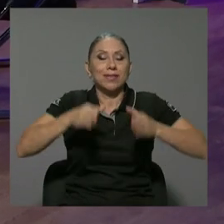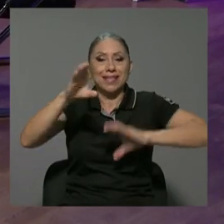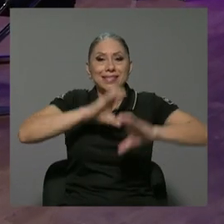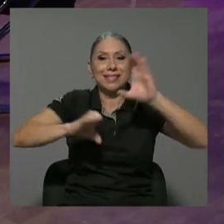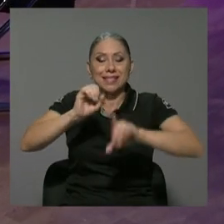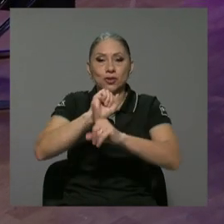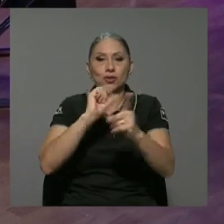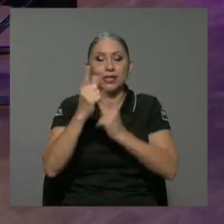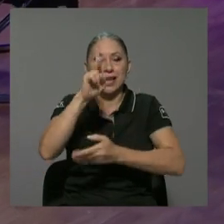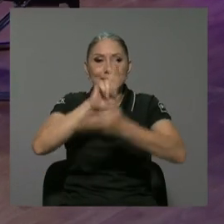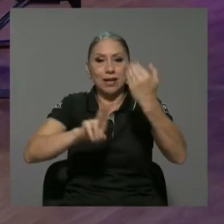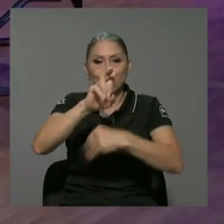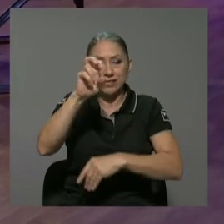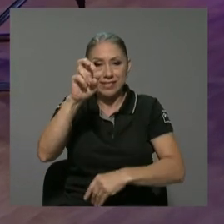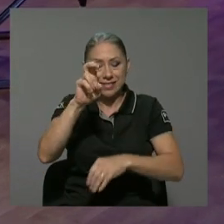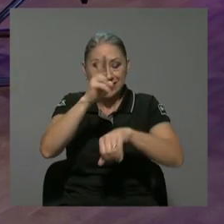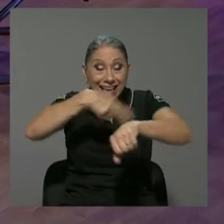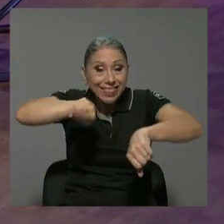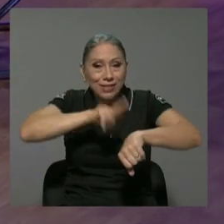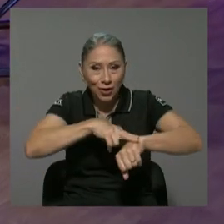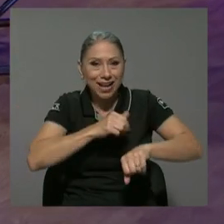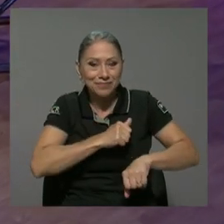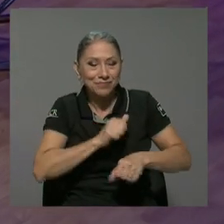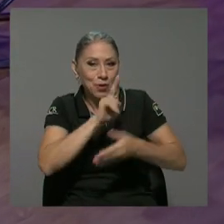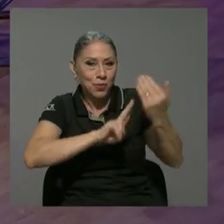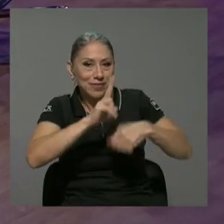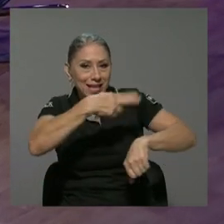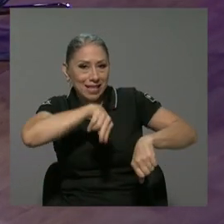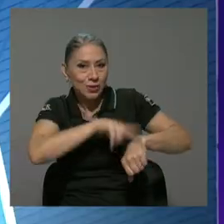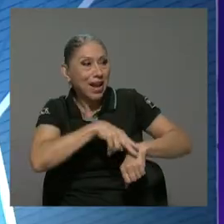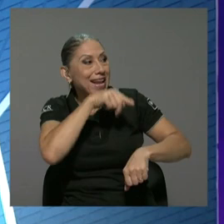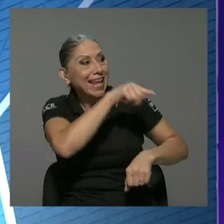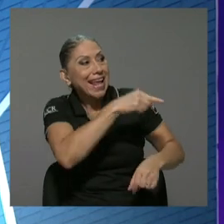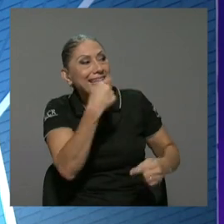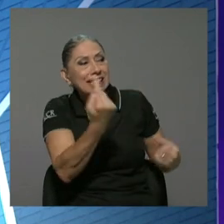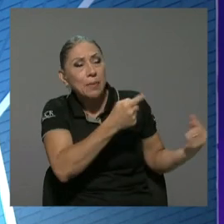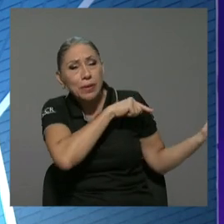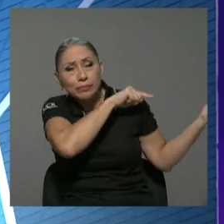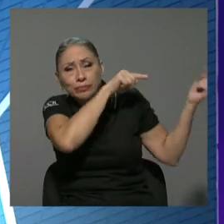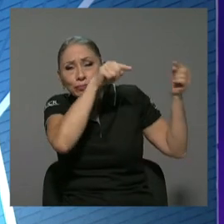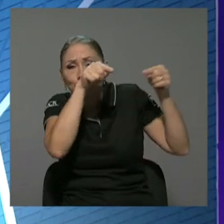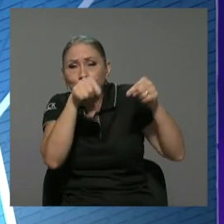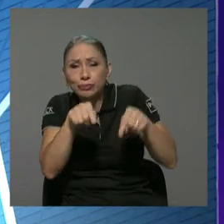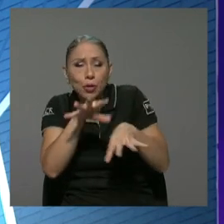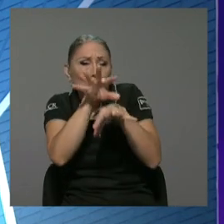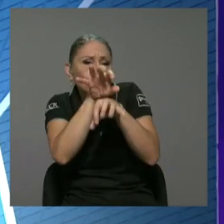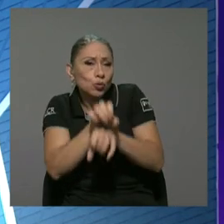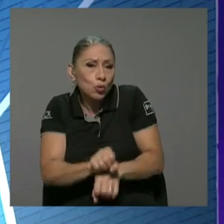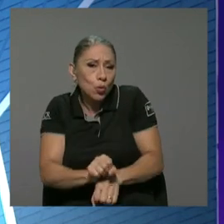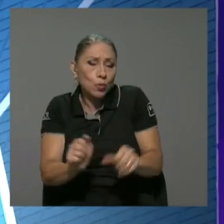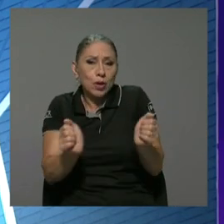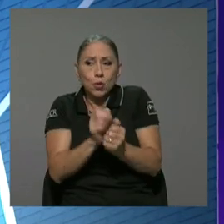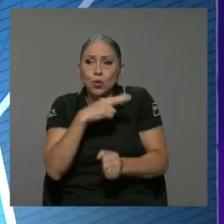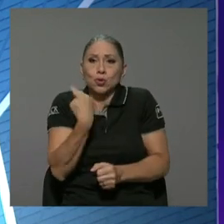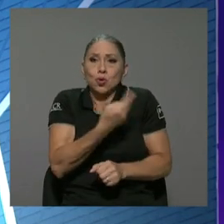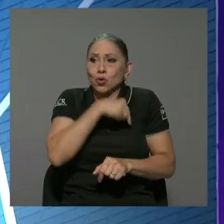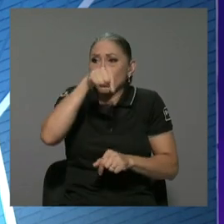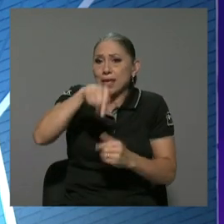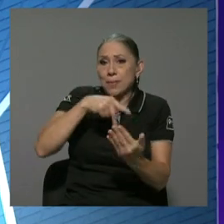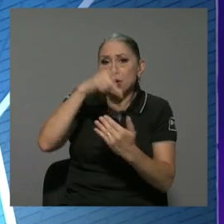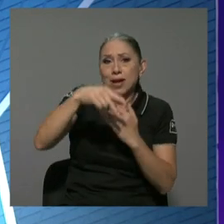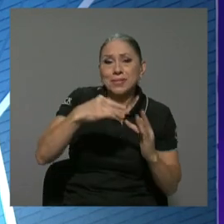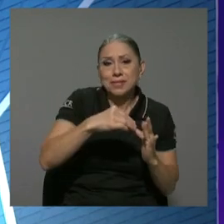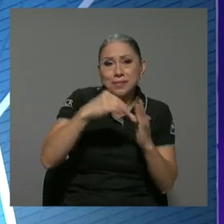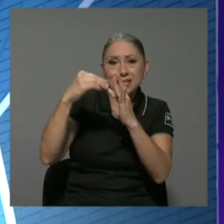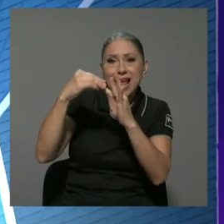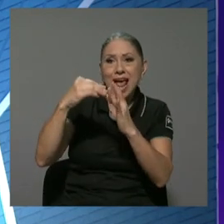Nacional, quien suele acompañarnos en todas estas transmisiones especiales en elecciones y también en